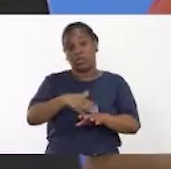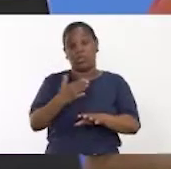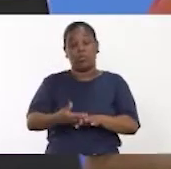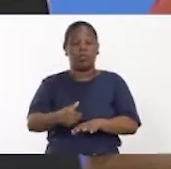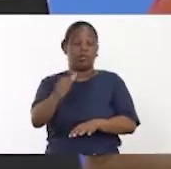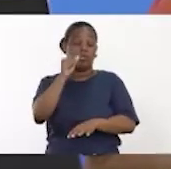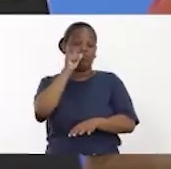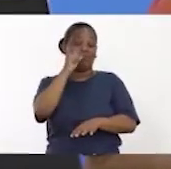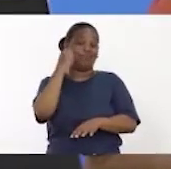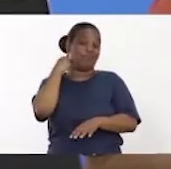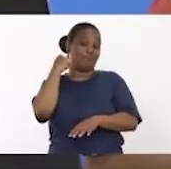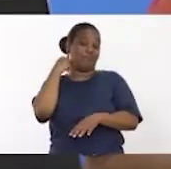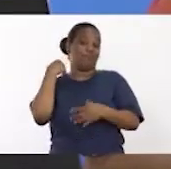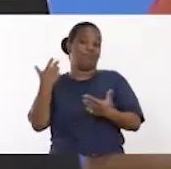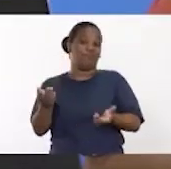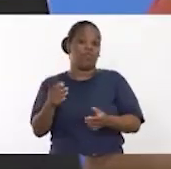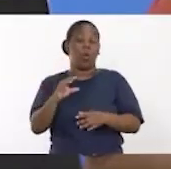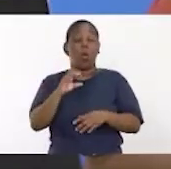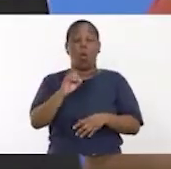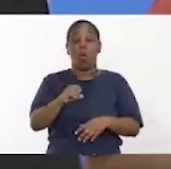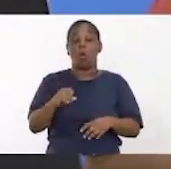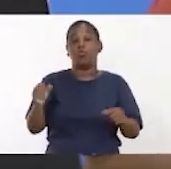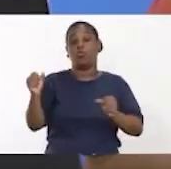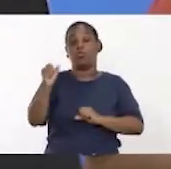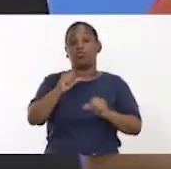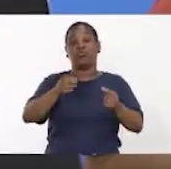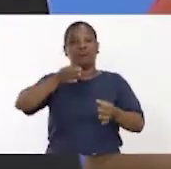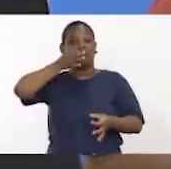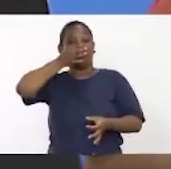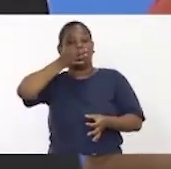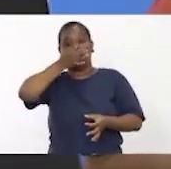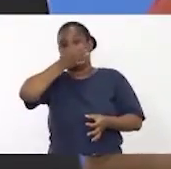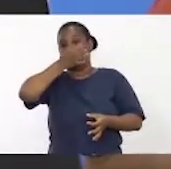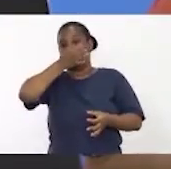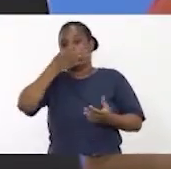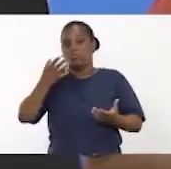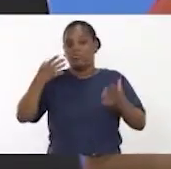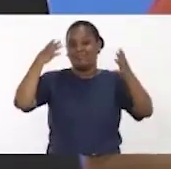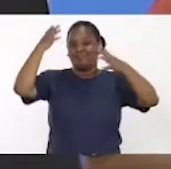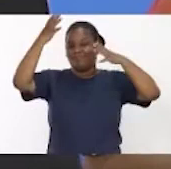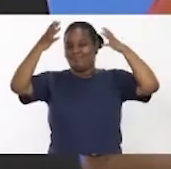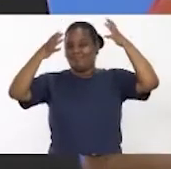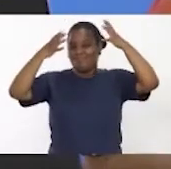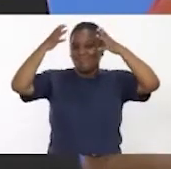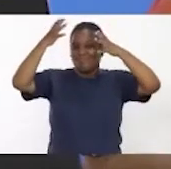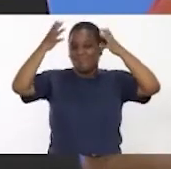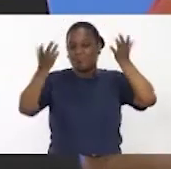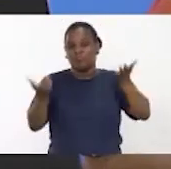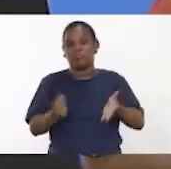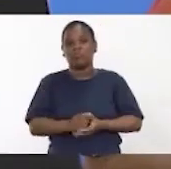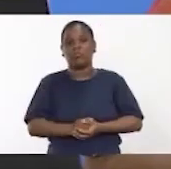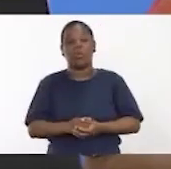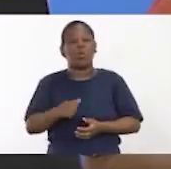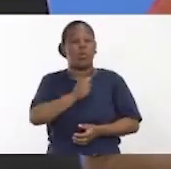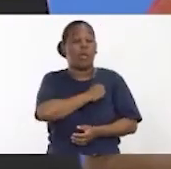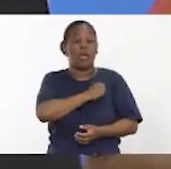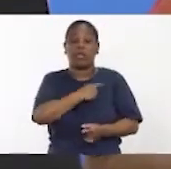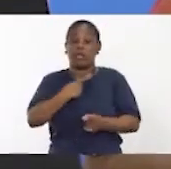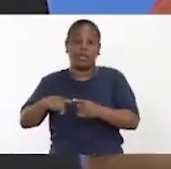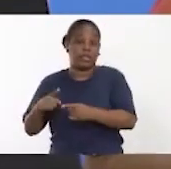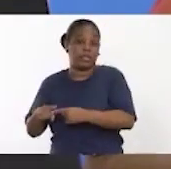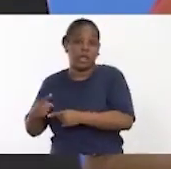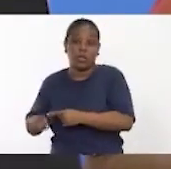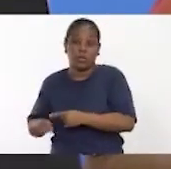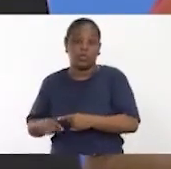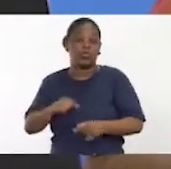bebidas alcohólicas o sustancias que alteren la conciencia. Cualquiera de esas cosas